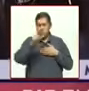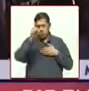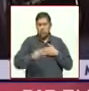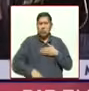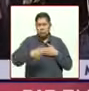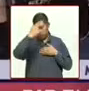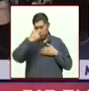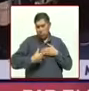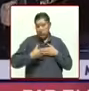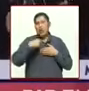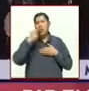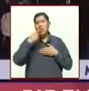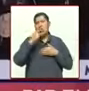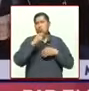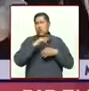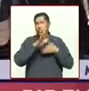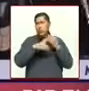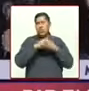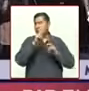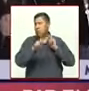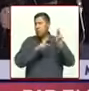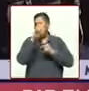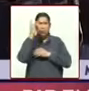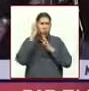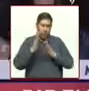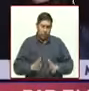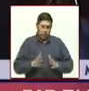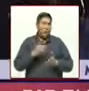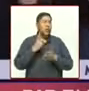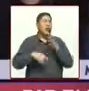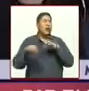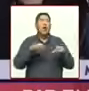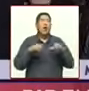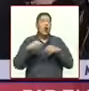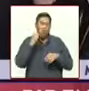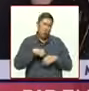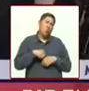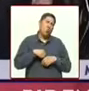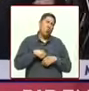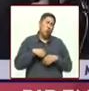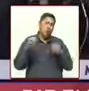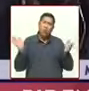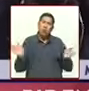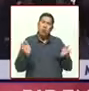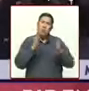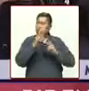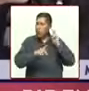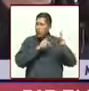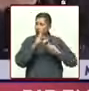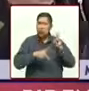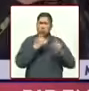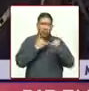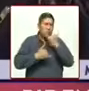personal. Yo les digo a todo el pueblo boliviano, lo que están haciendo es provocar aquí al pueblo que